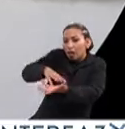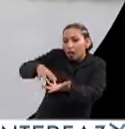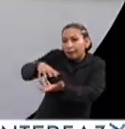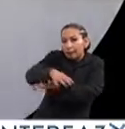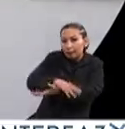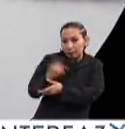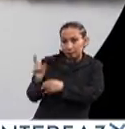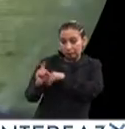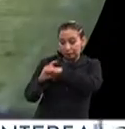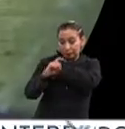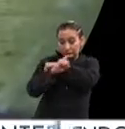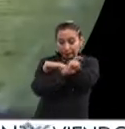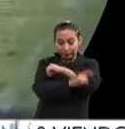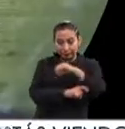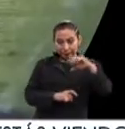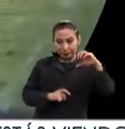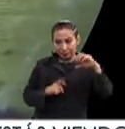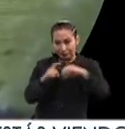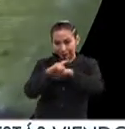estado larvario